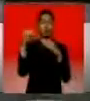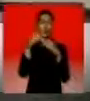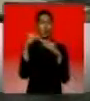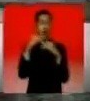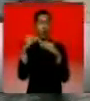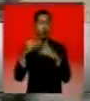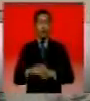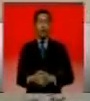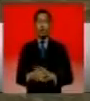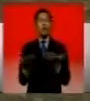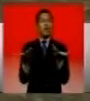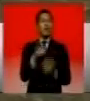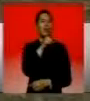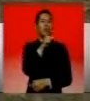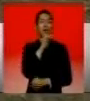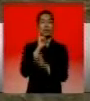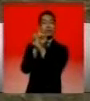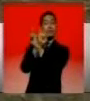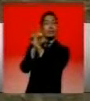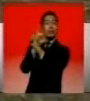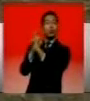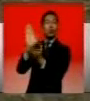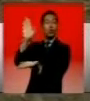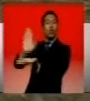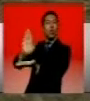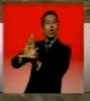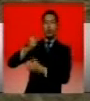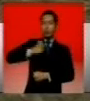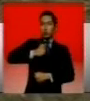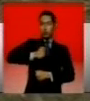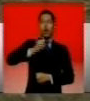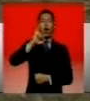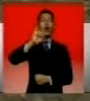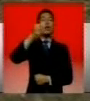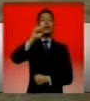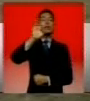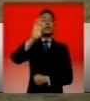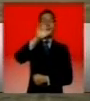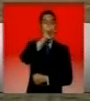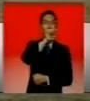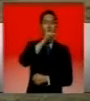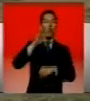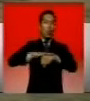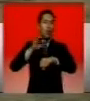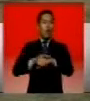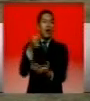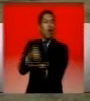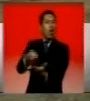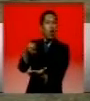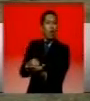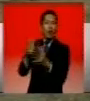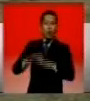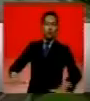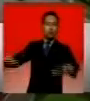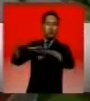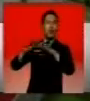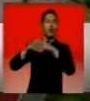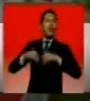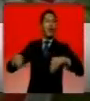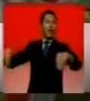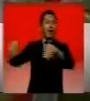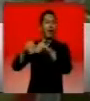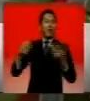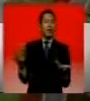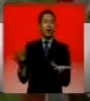41.090.491 dólares al Instituto de Seguridad Social de las Fuerzas Armadas ISFA por la compra de 66 lotes de terreno en Samanes,